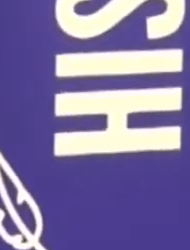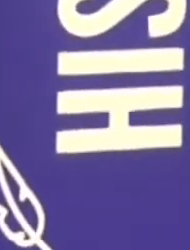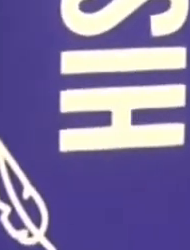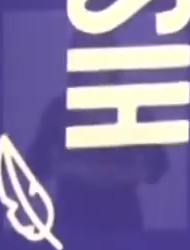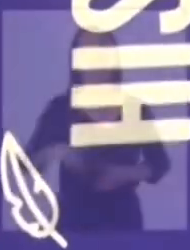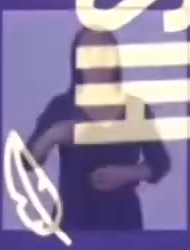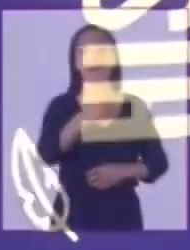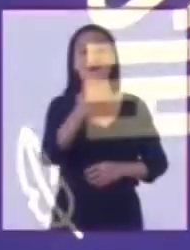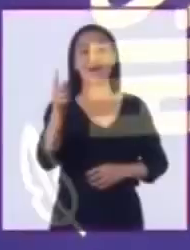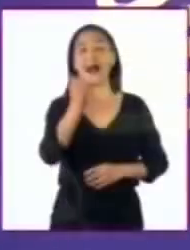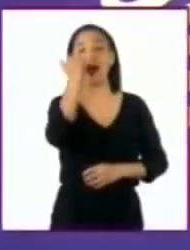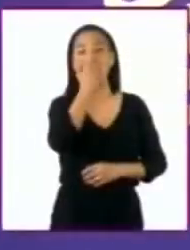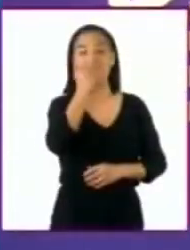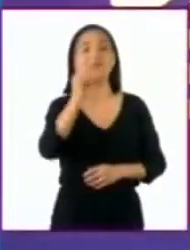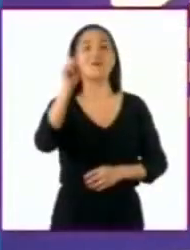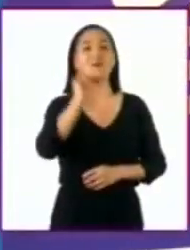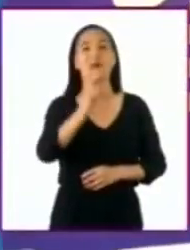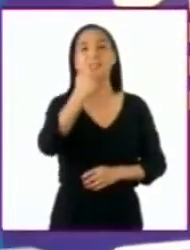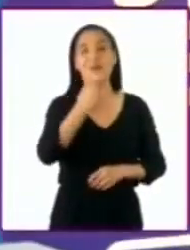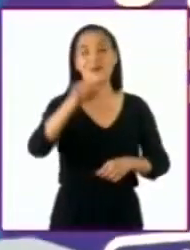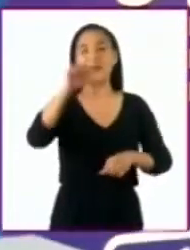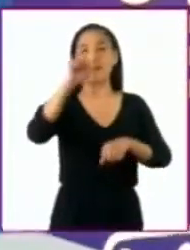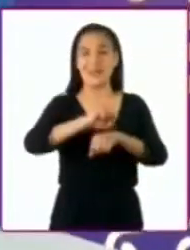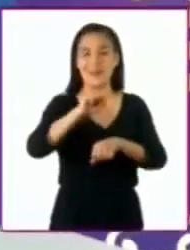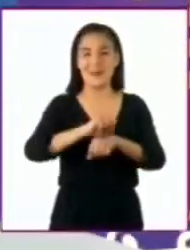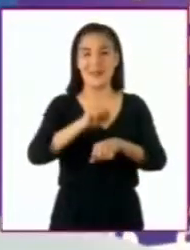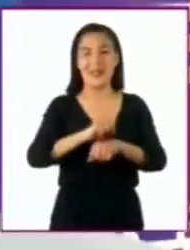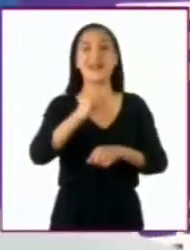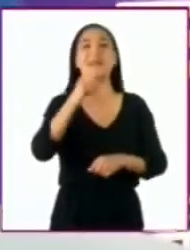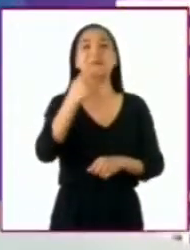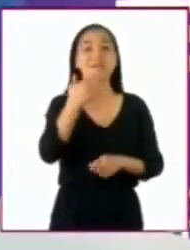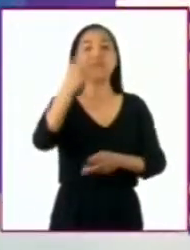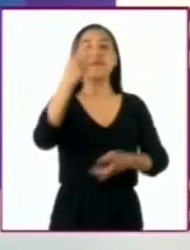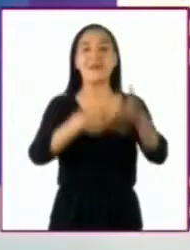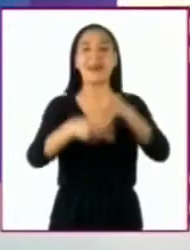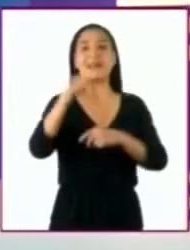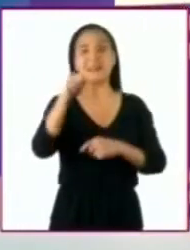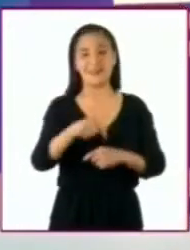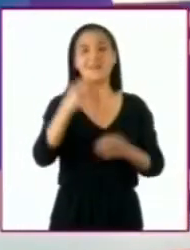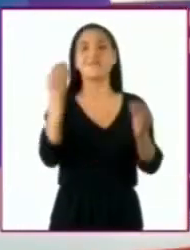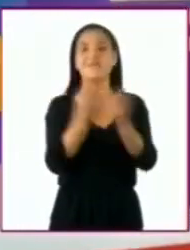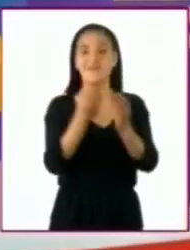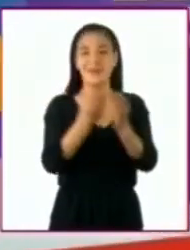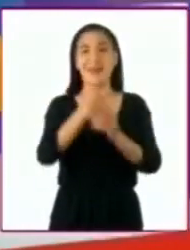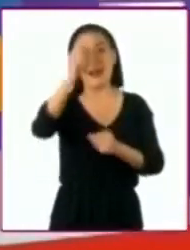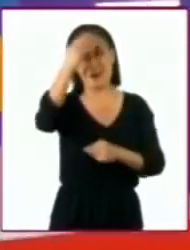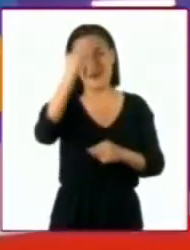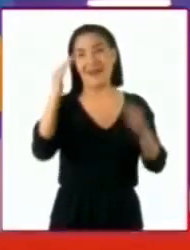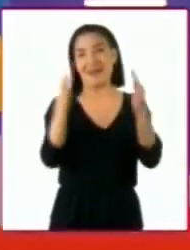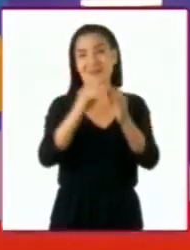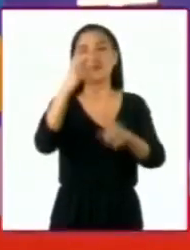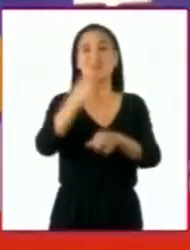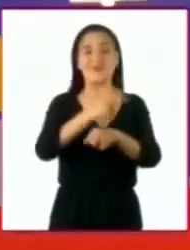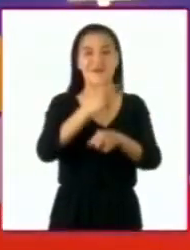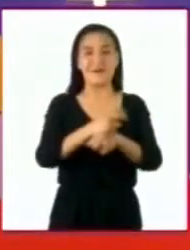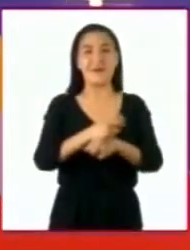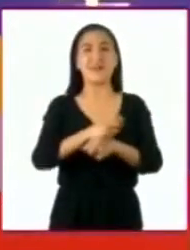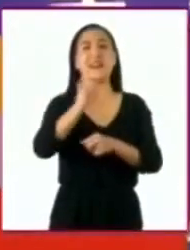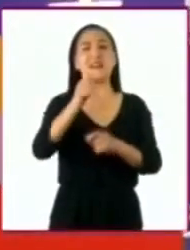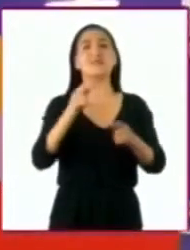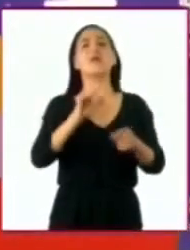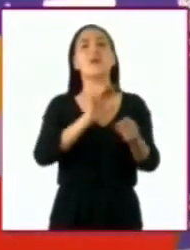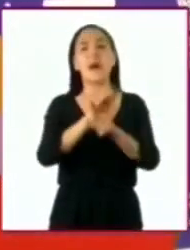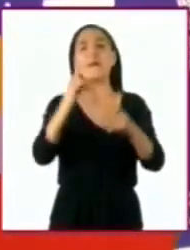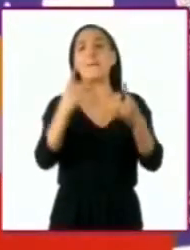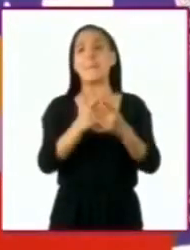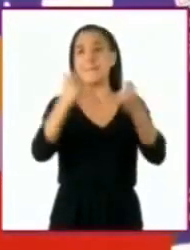Estimadas alumnas y alumnos de secundaria, sean bienvenidas y bienvenidos a una sesión más de Aprende en Casa 2 de la asignatura